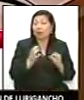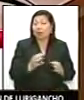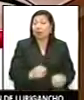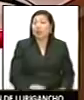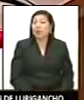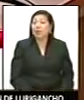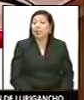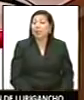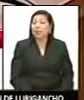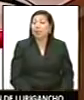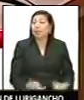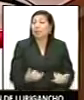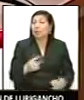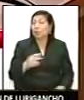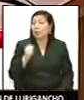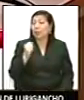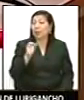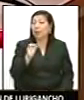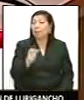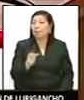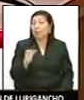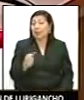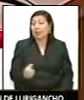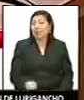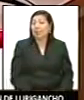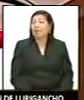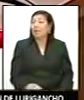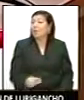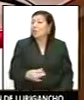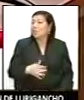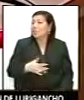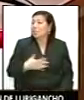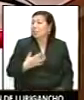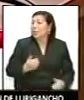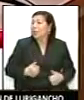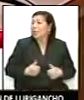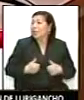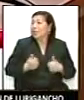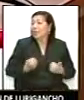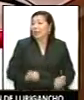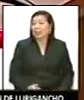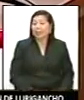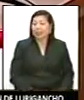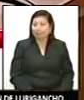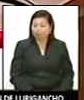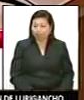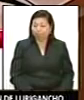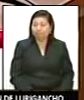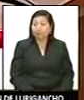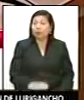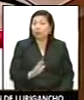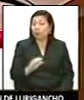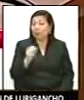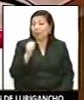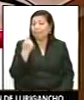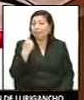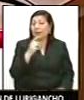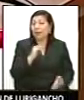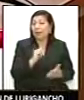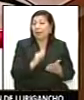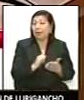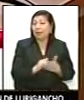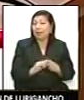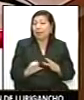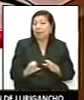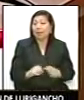señor presidente, que este es un derecho de los trabajadores que no se puede eludir y se debe cumplir. Los derechos son para que se